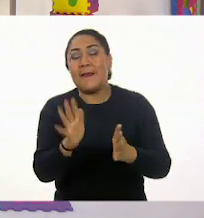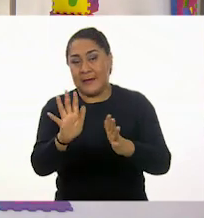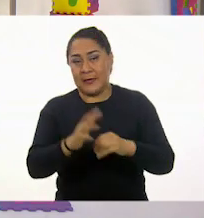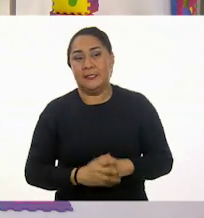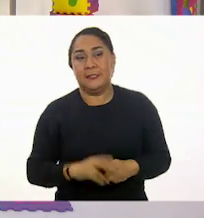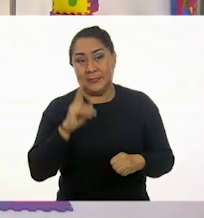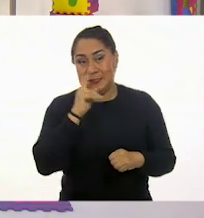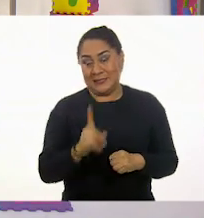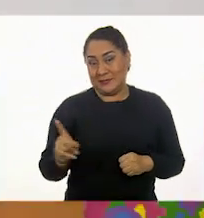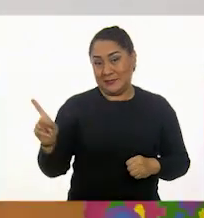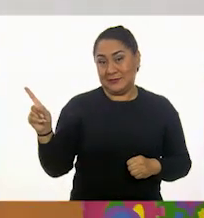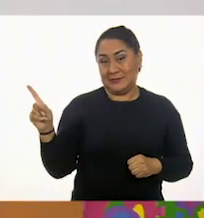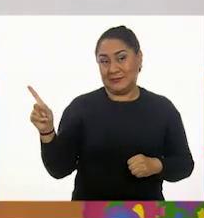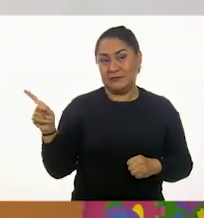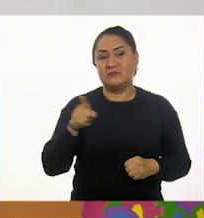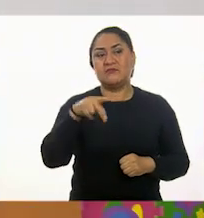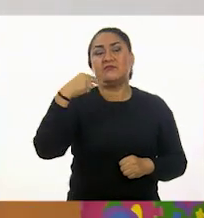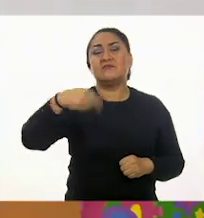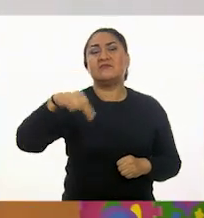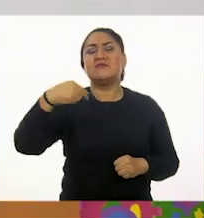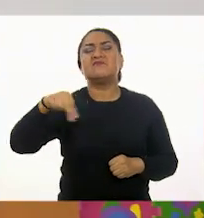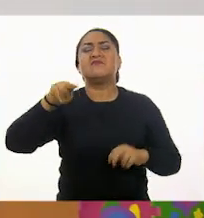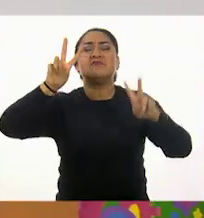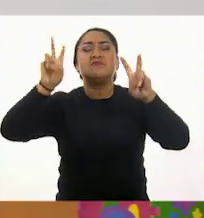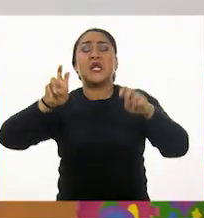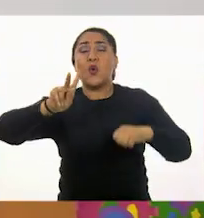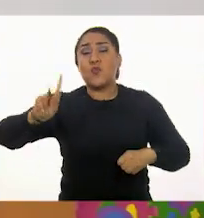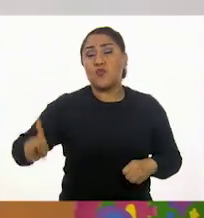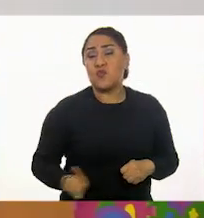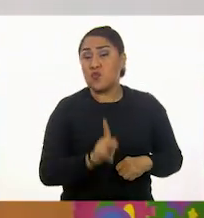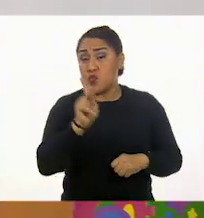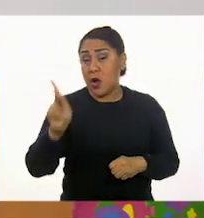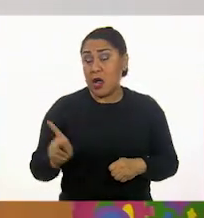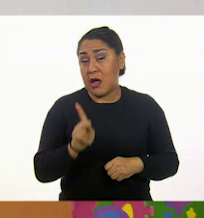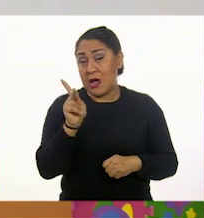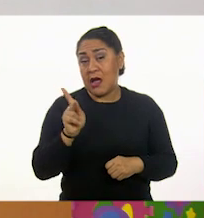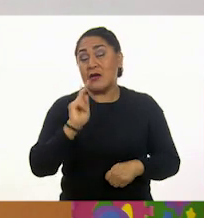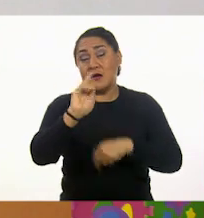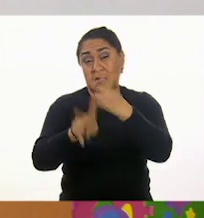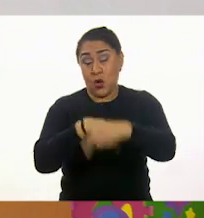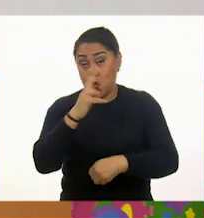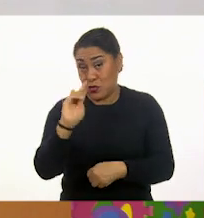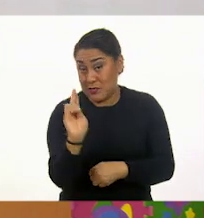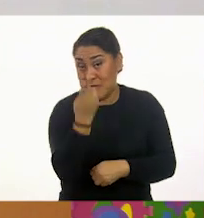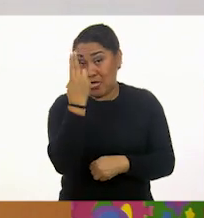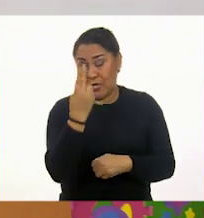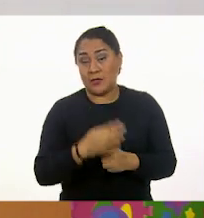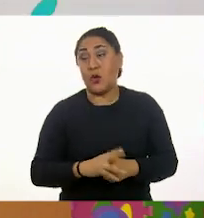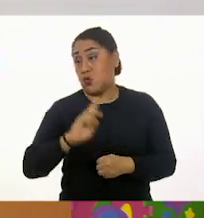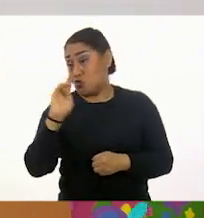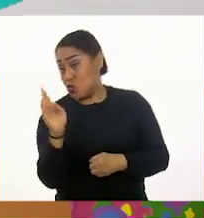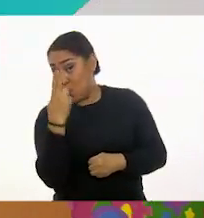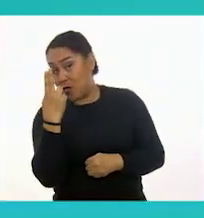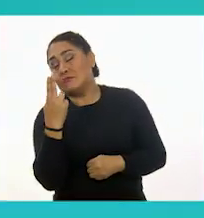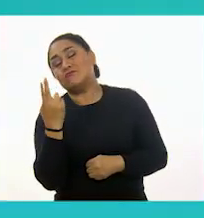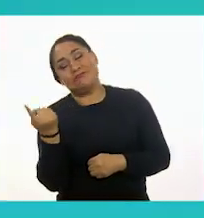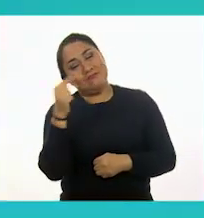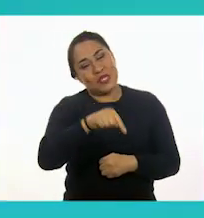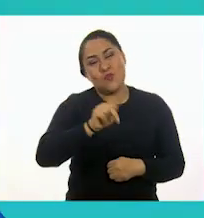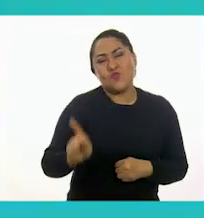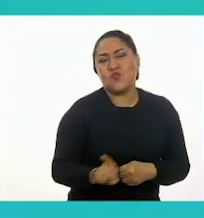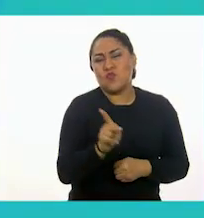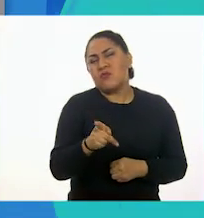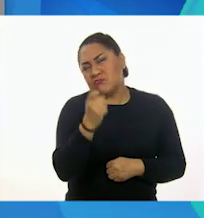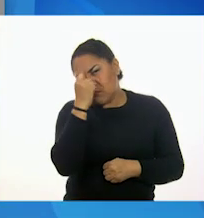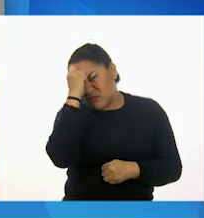mostramos. Aquí está. Y este se llama El pueblo a la universidad, la universidad al pueblo. ¿De quién